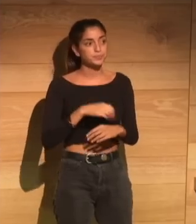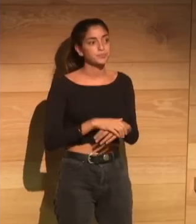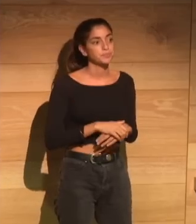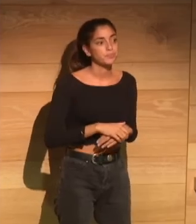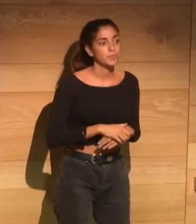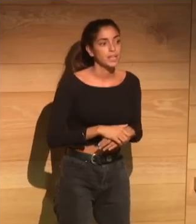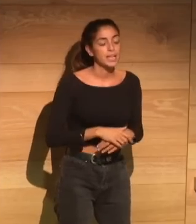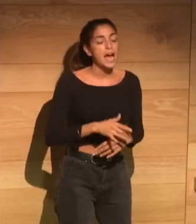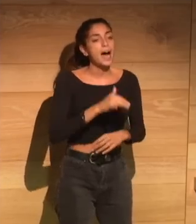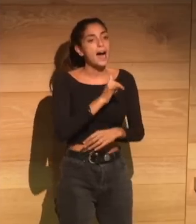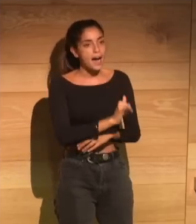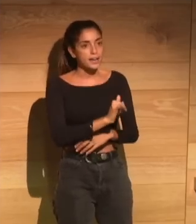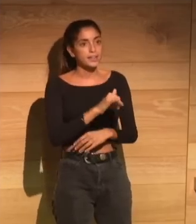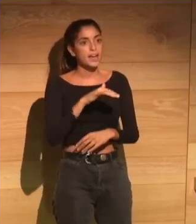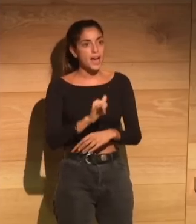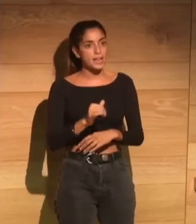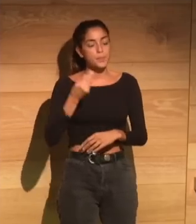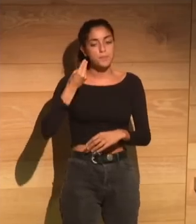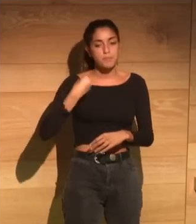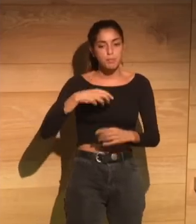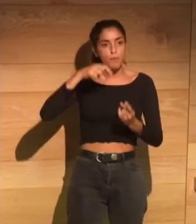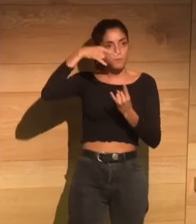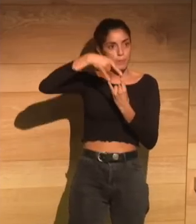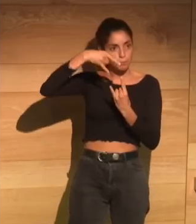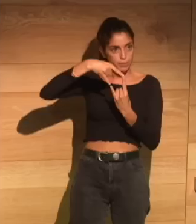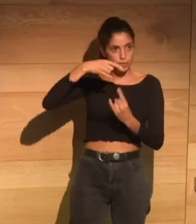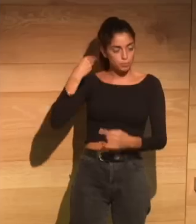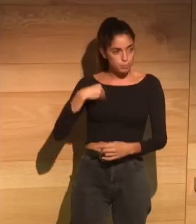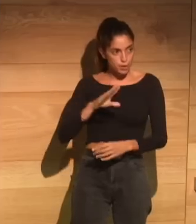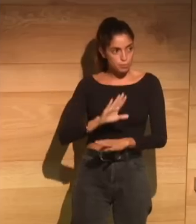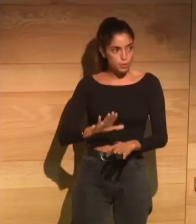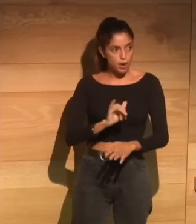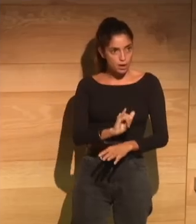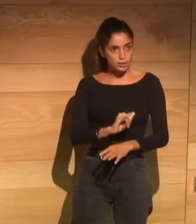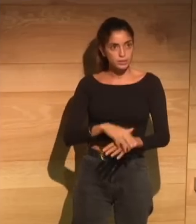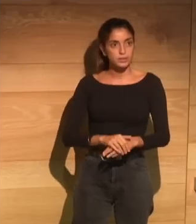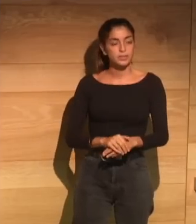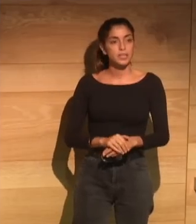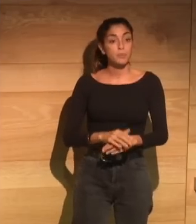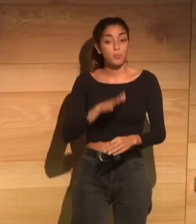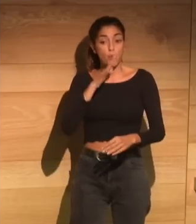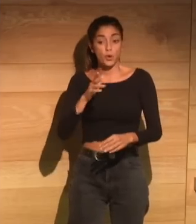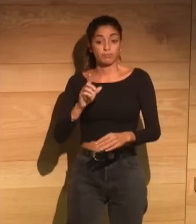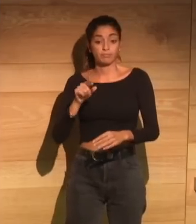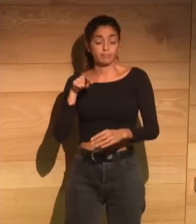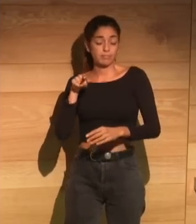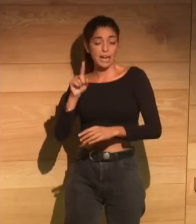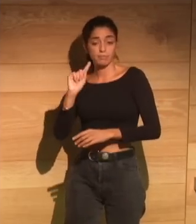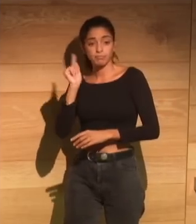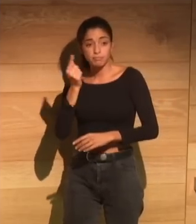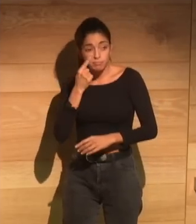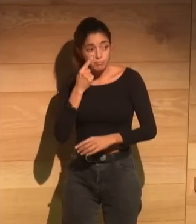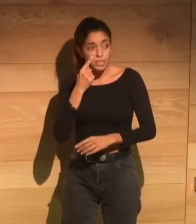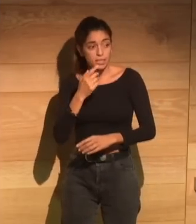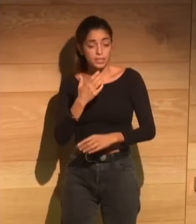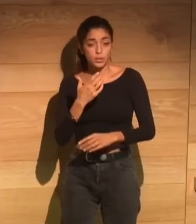retiniana existe, como los vampiros existen. Vale. ¿Por qué? Porque él se da cuenta de que cuando tú miras